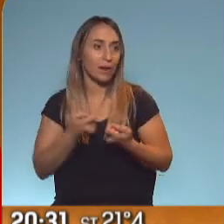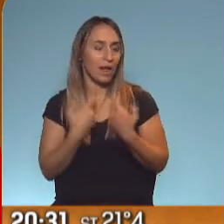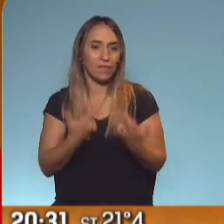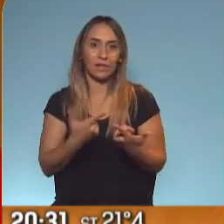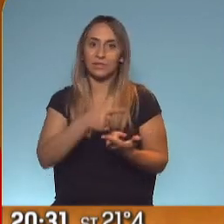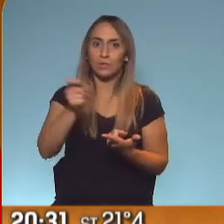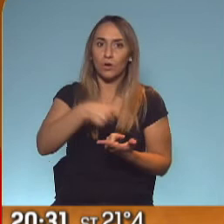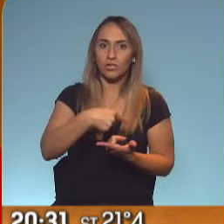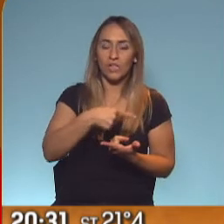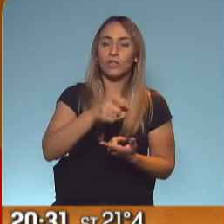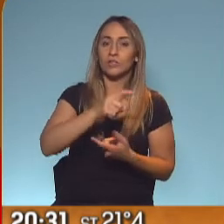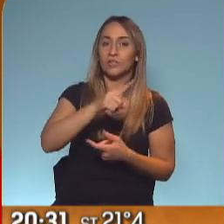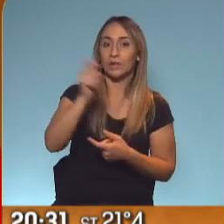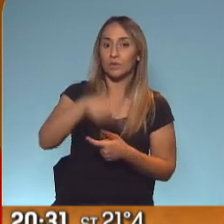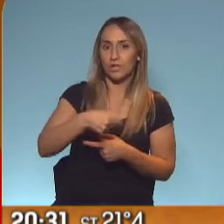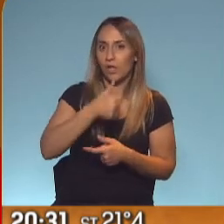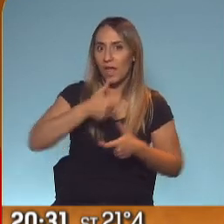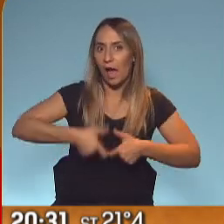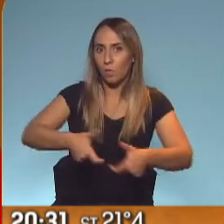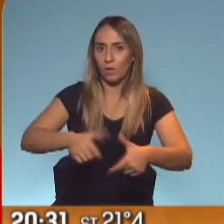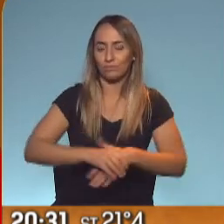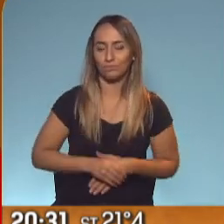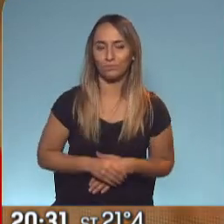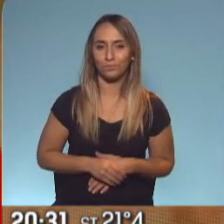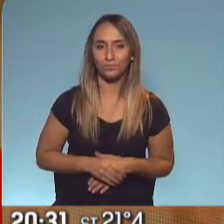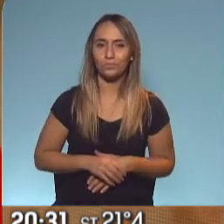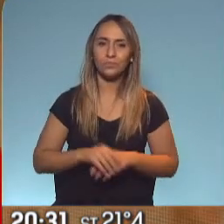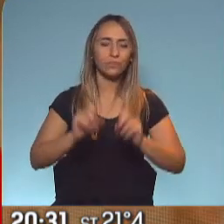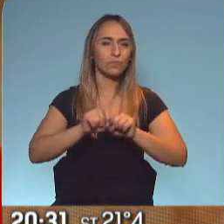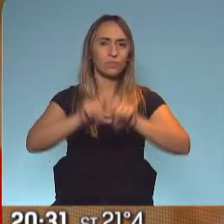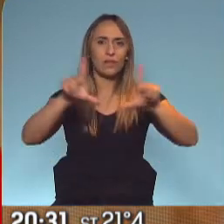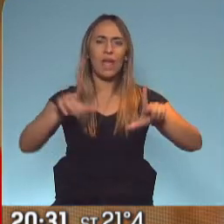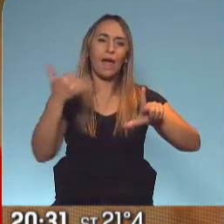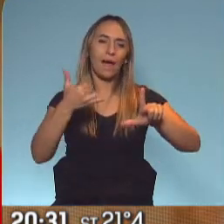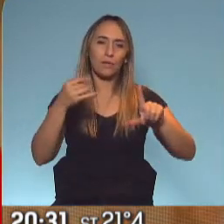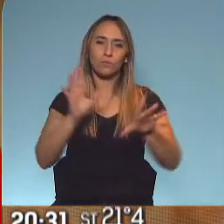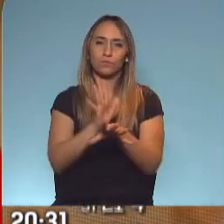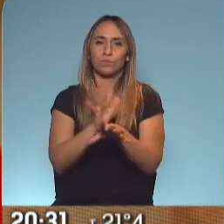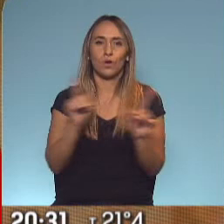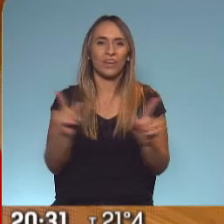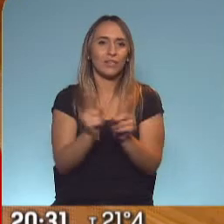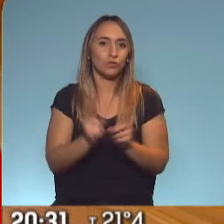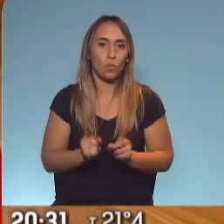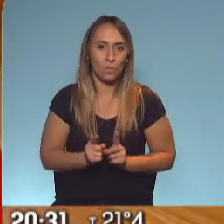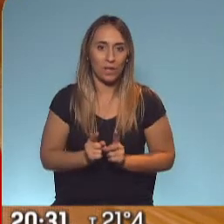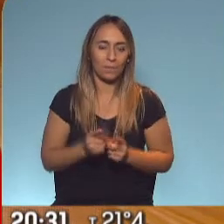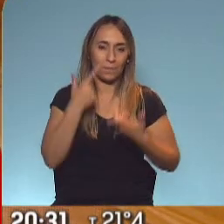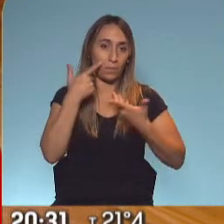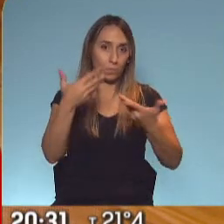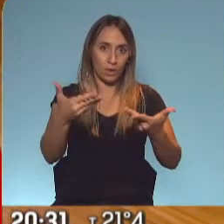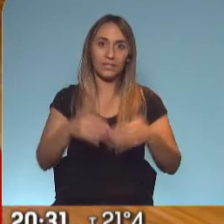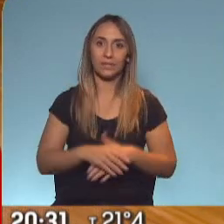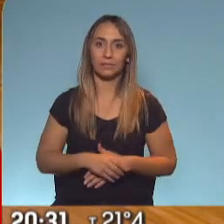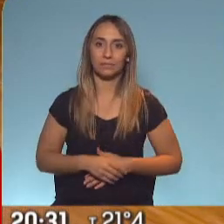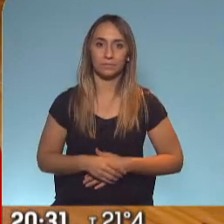100% de agua y cloaca, ¿no? En algunas placas tenemos un buen resumen, para hacerlo más gráfico aún,